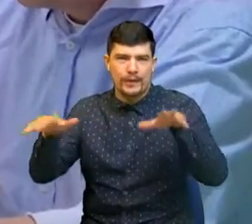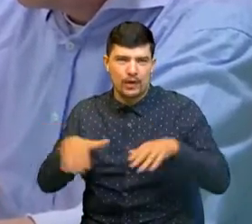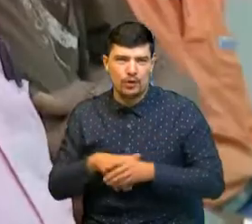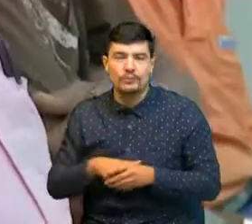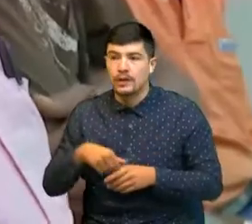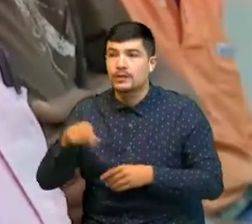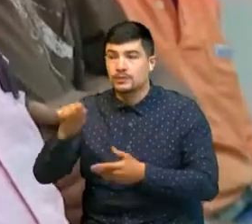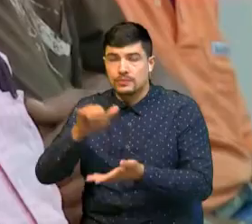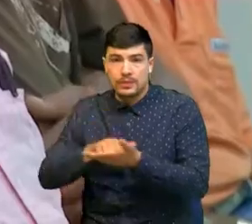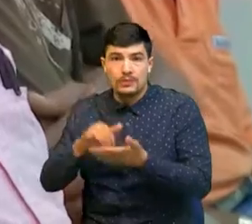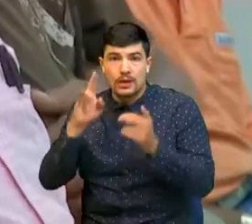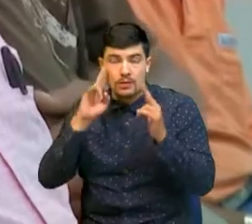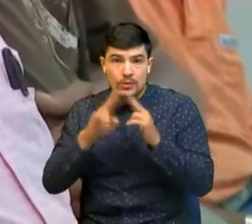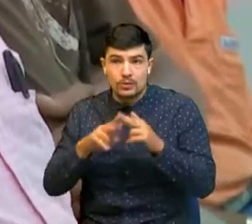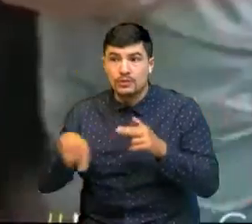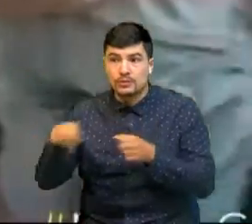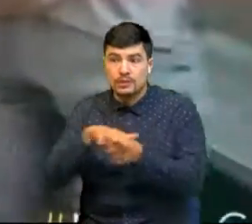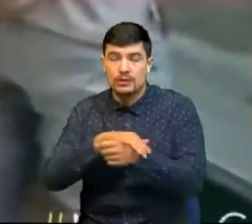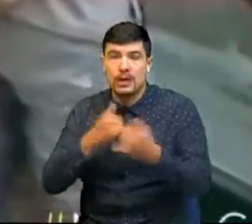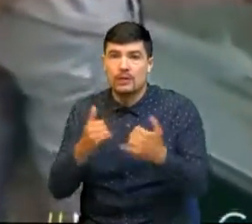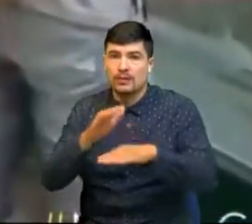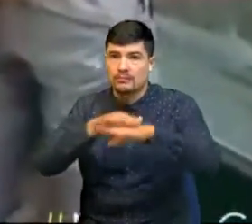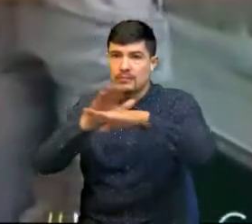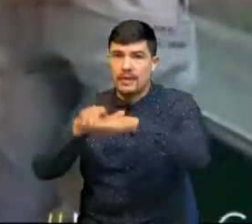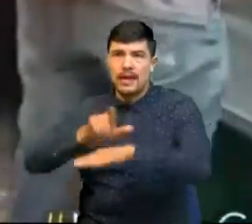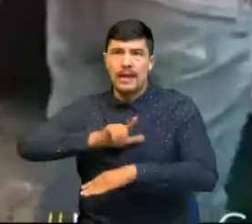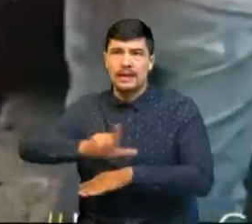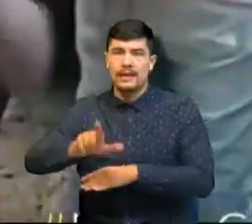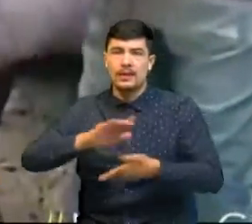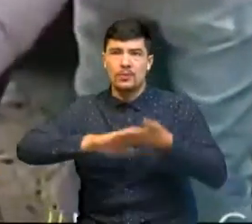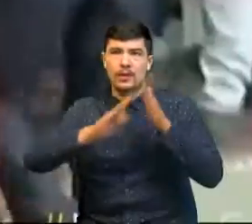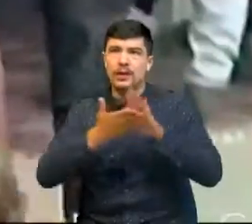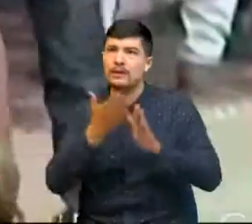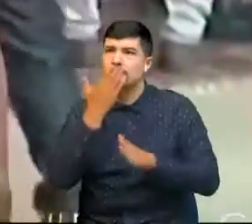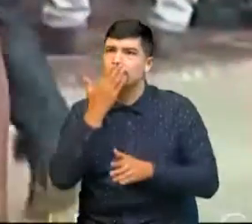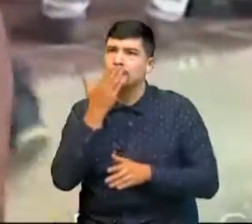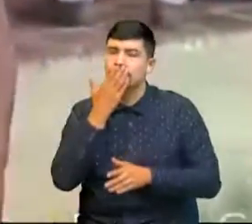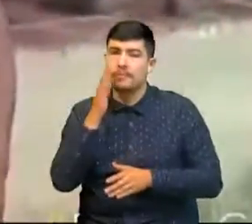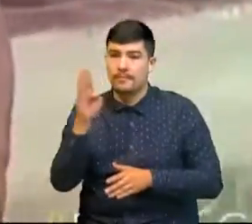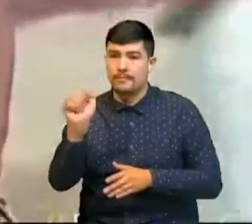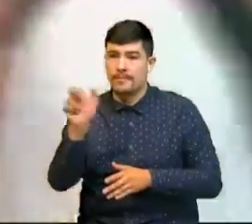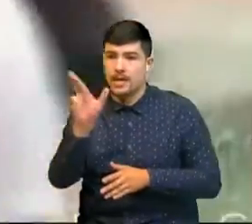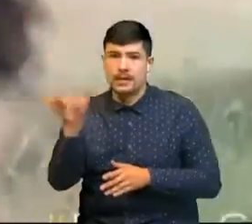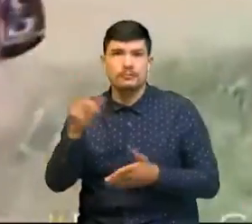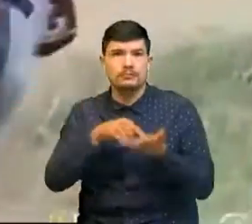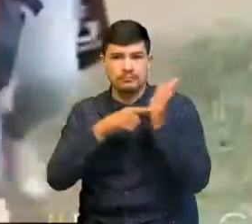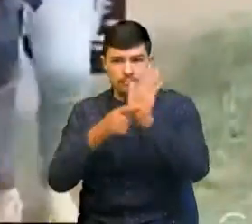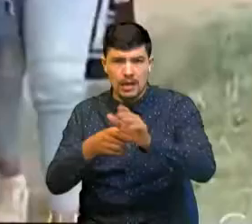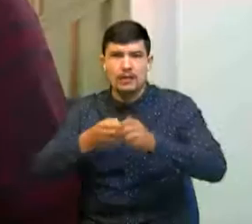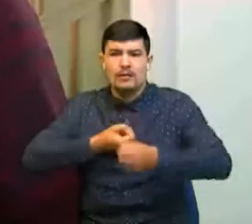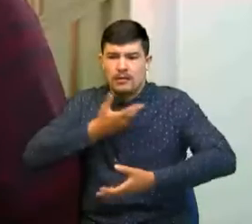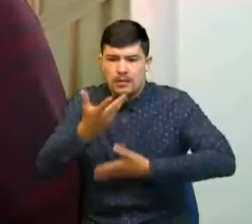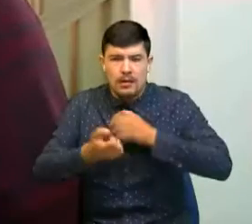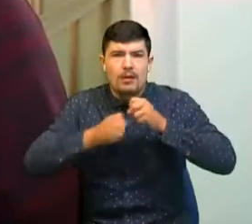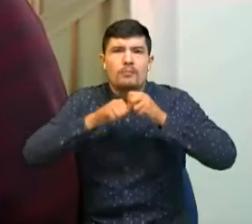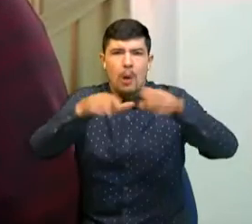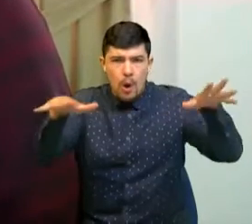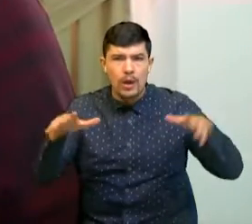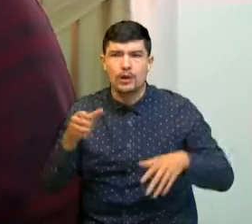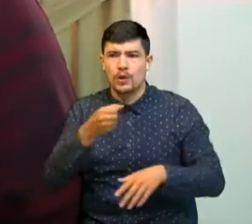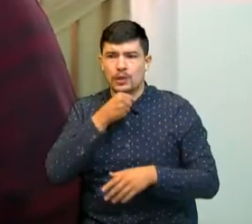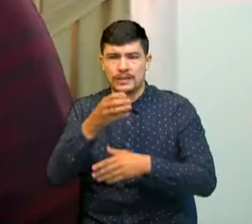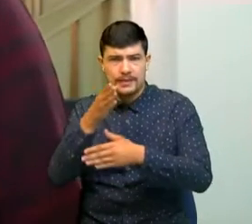desconoció esa situación e hizo un llamado a los líderes Barí para que expongan los casos y así tomar medidas. Todas